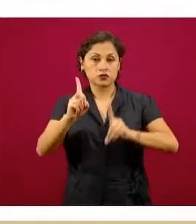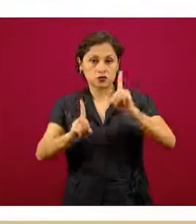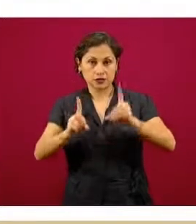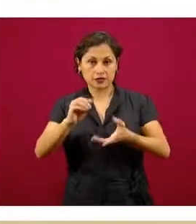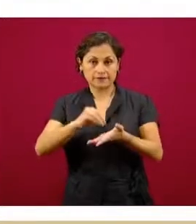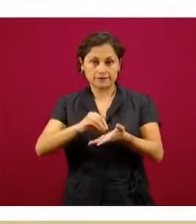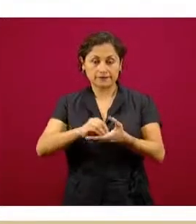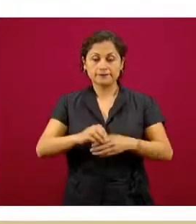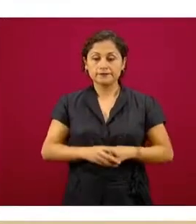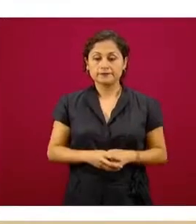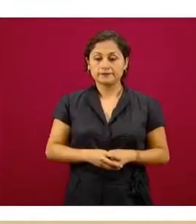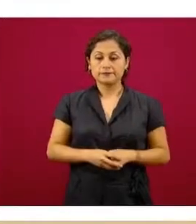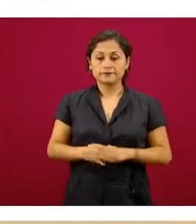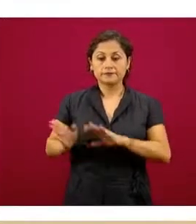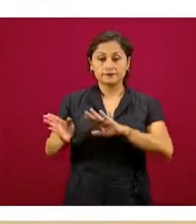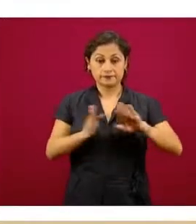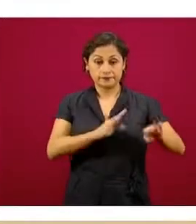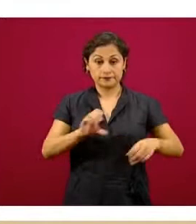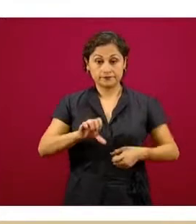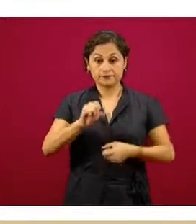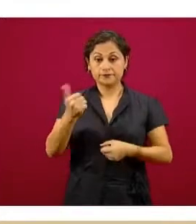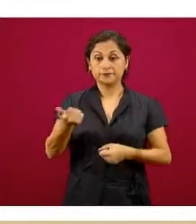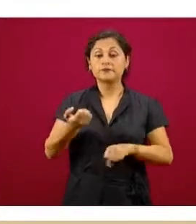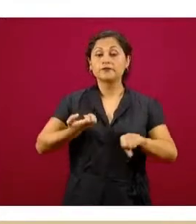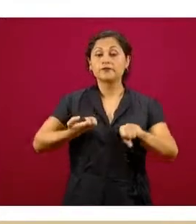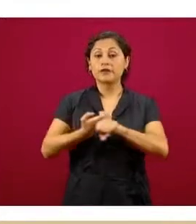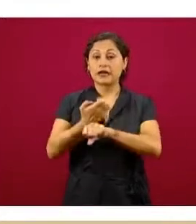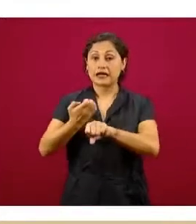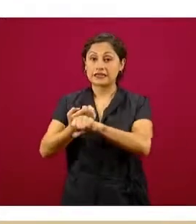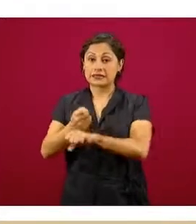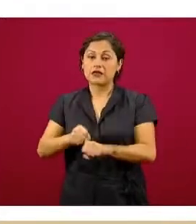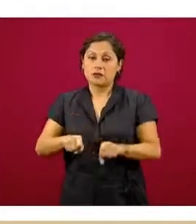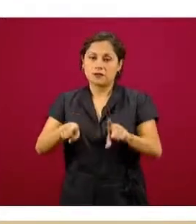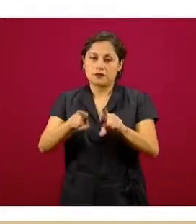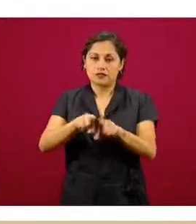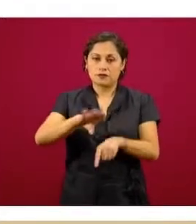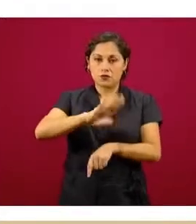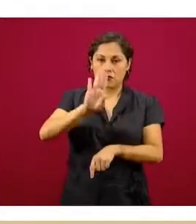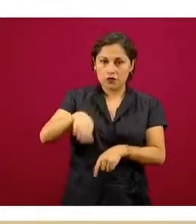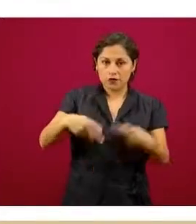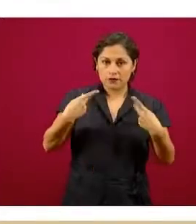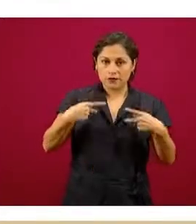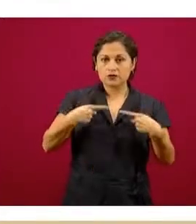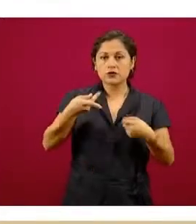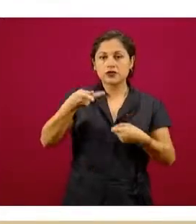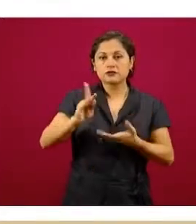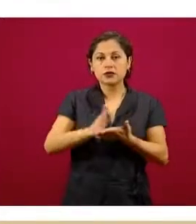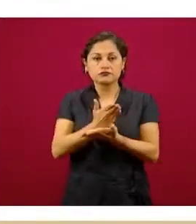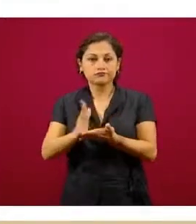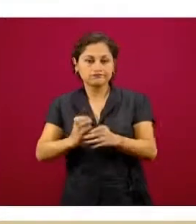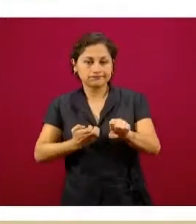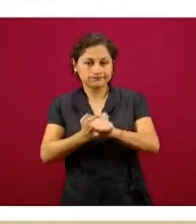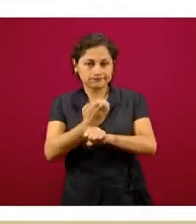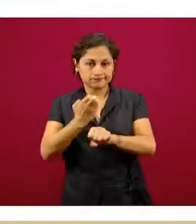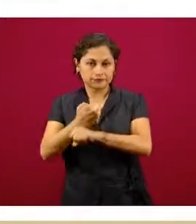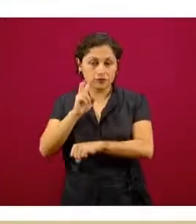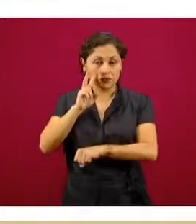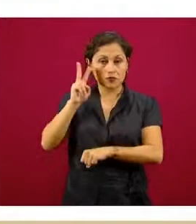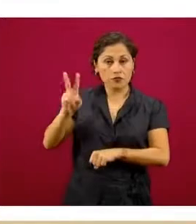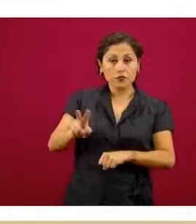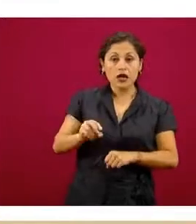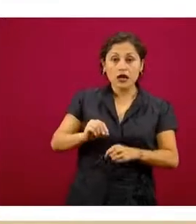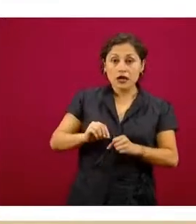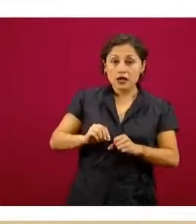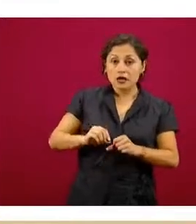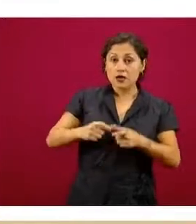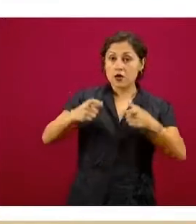las defunciones ahora distribuidas por entidad federativa, también para poder notar cómo va incrementándose o no la carga de las defunciones